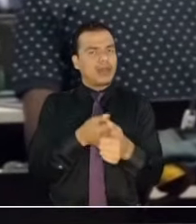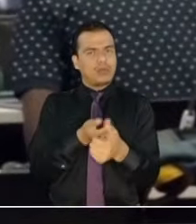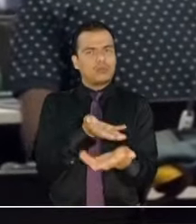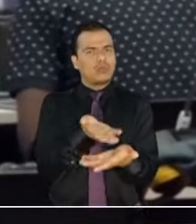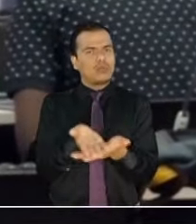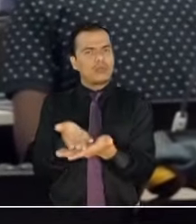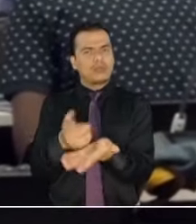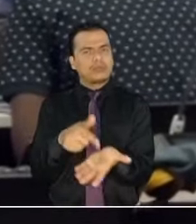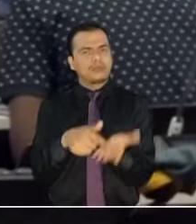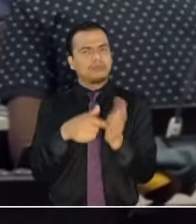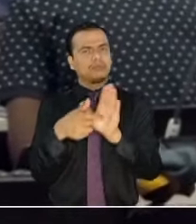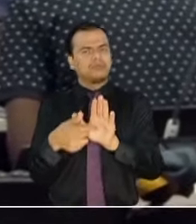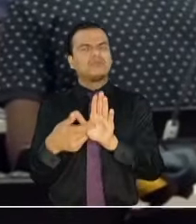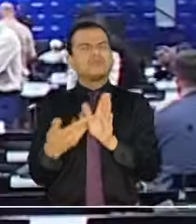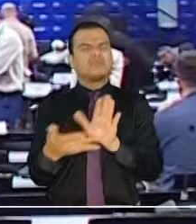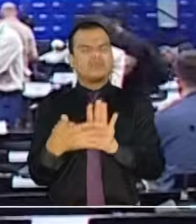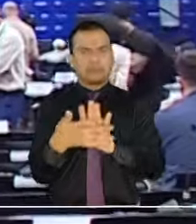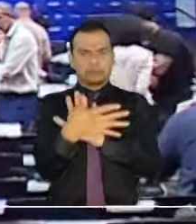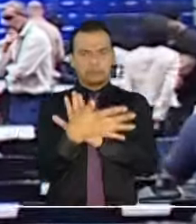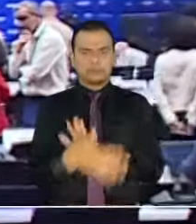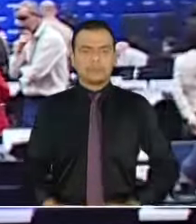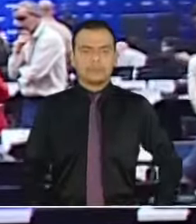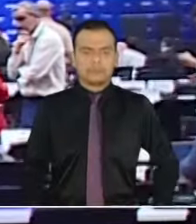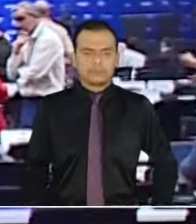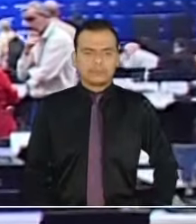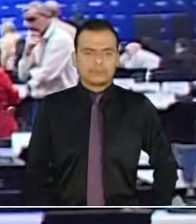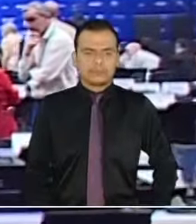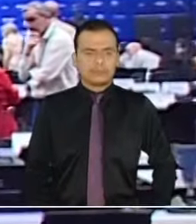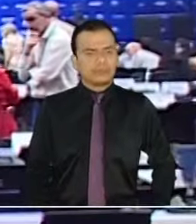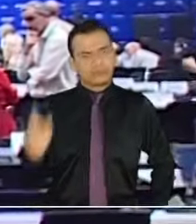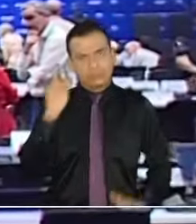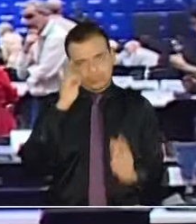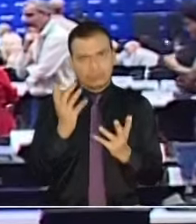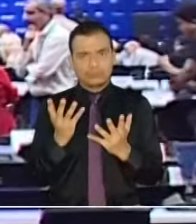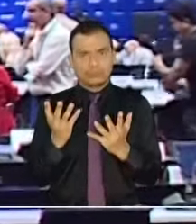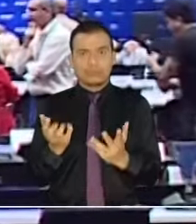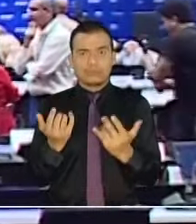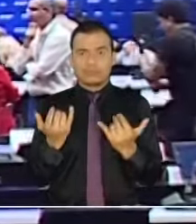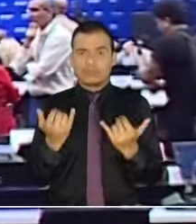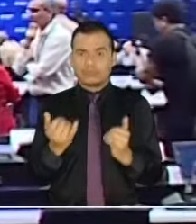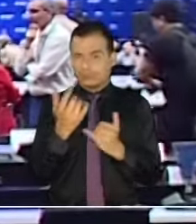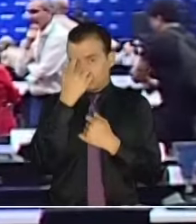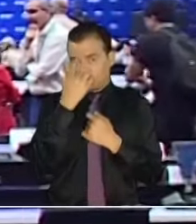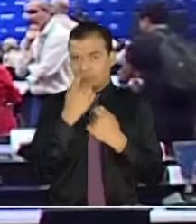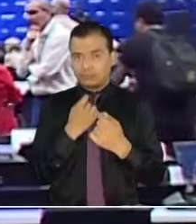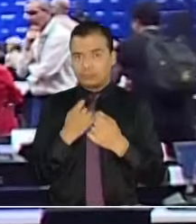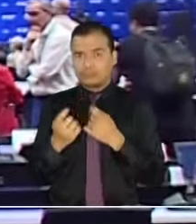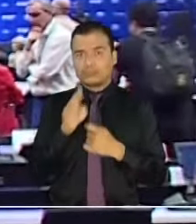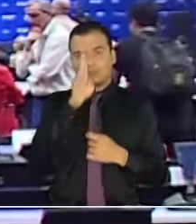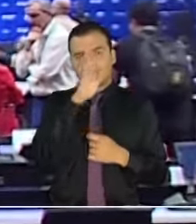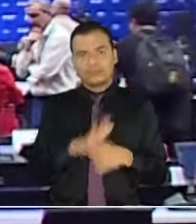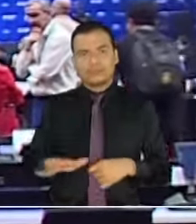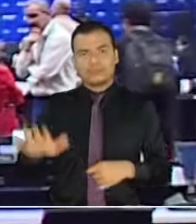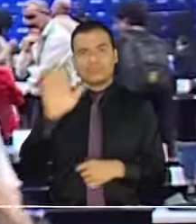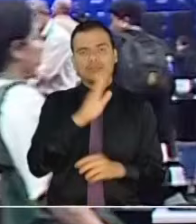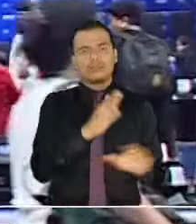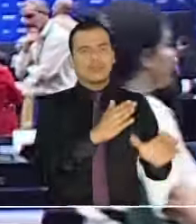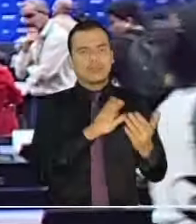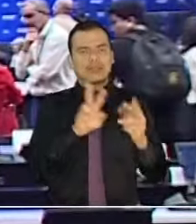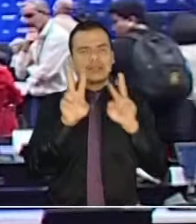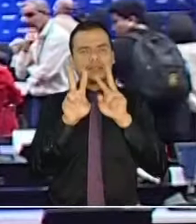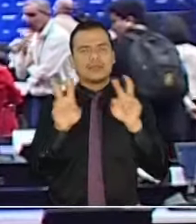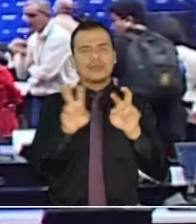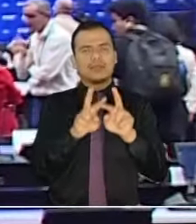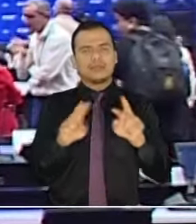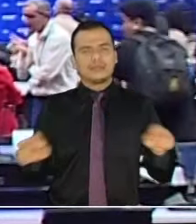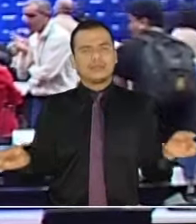del planeta. Bien, esperamos que las estrategias y planes de acción nacional en materia de biodiversidad consideren la